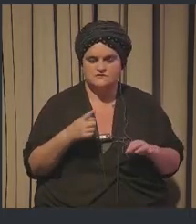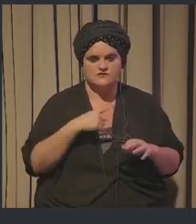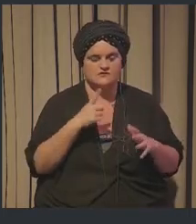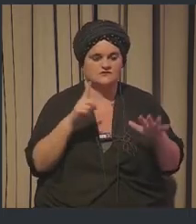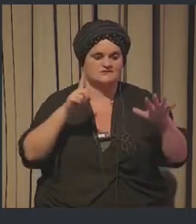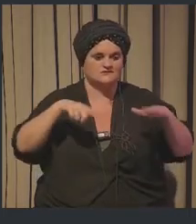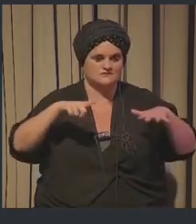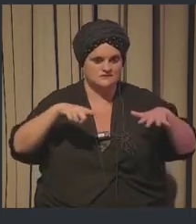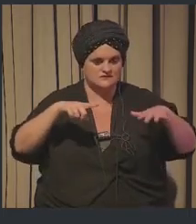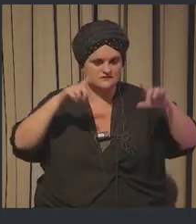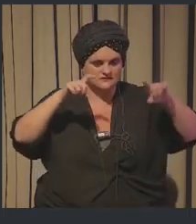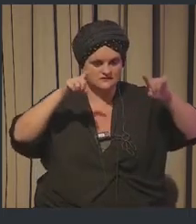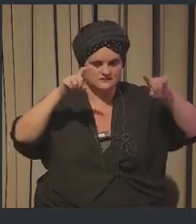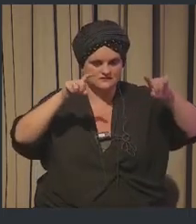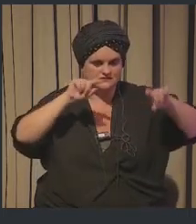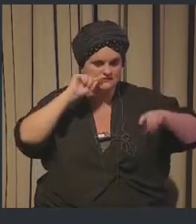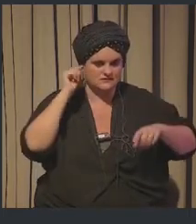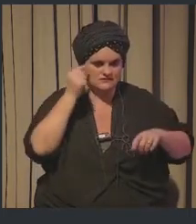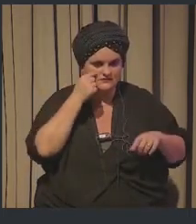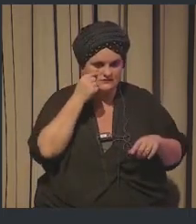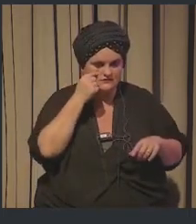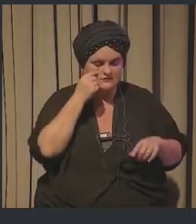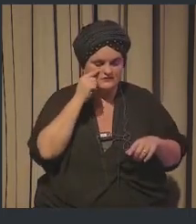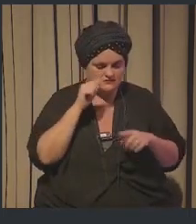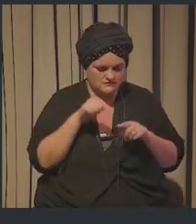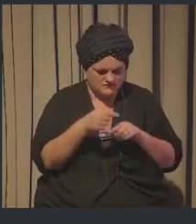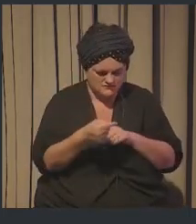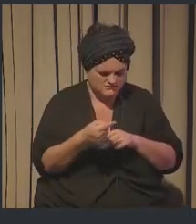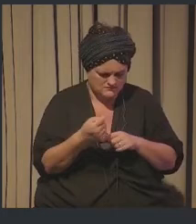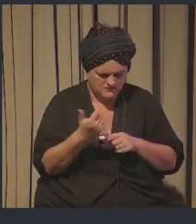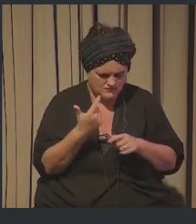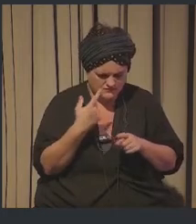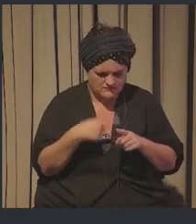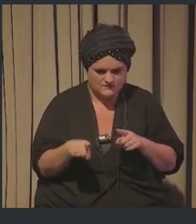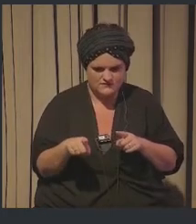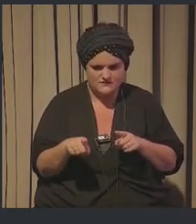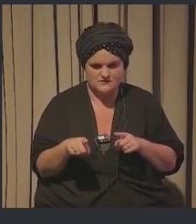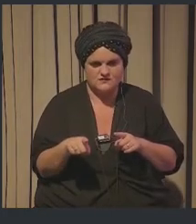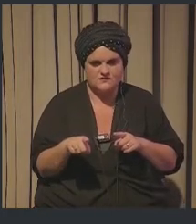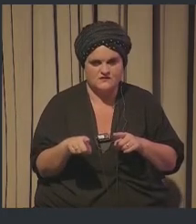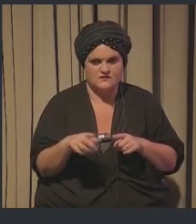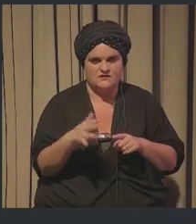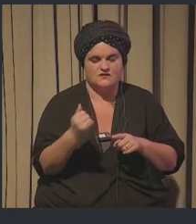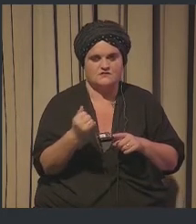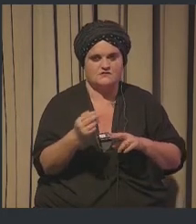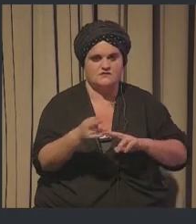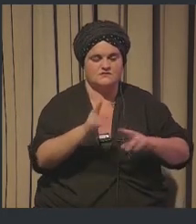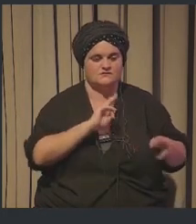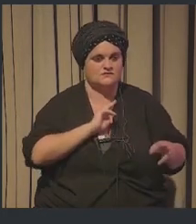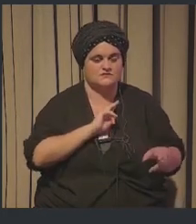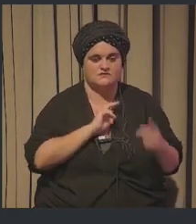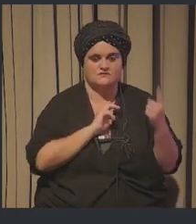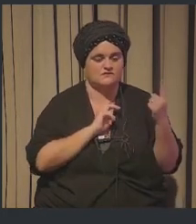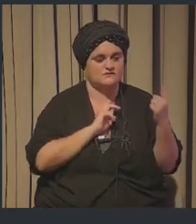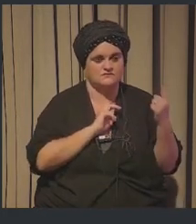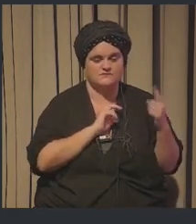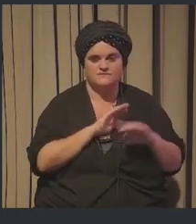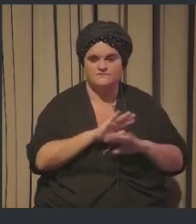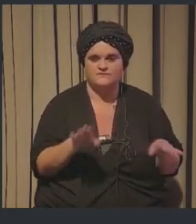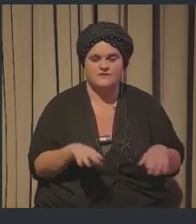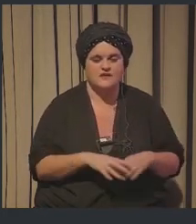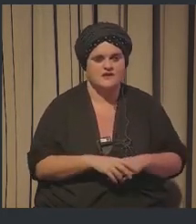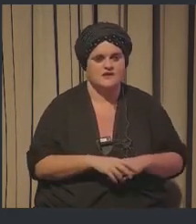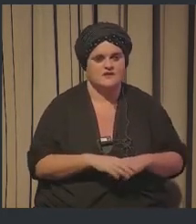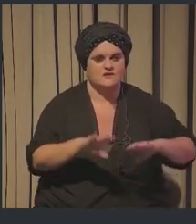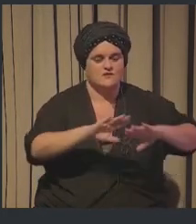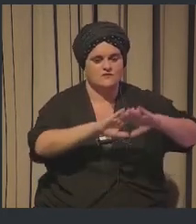6 meses hasta que me di cuenta y dije, esto es diferente. Entonces tienes una respuesta y ya está. Y por último,